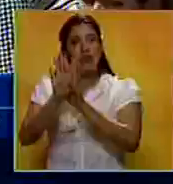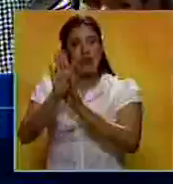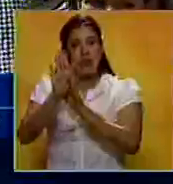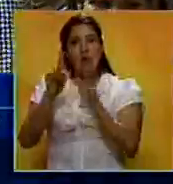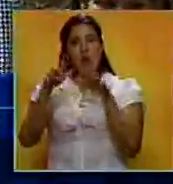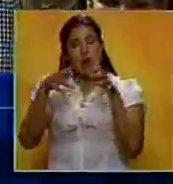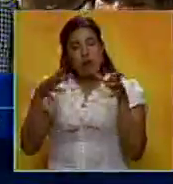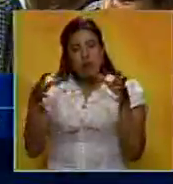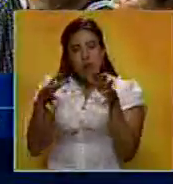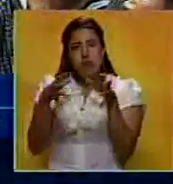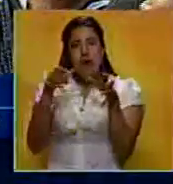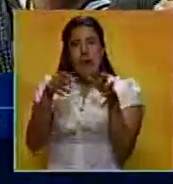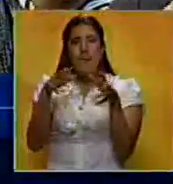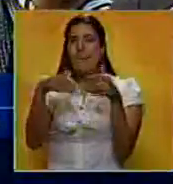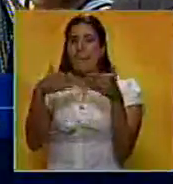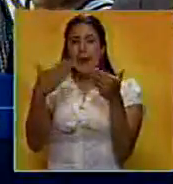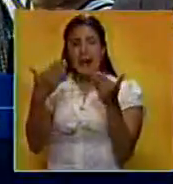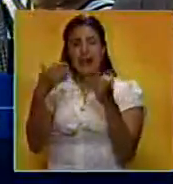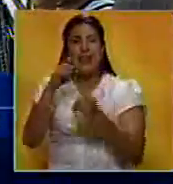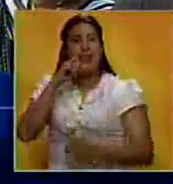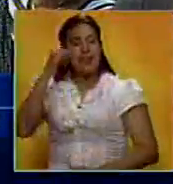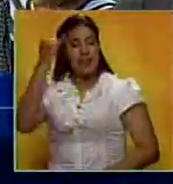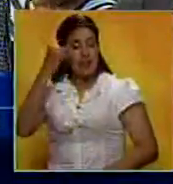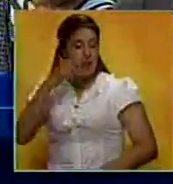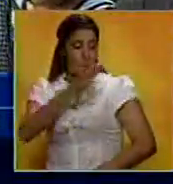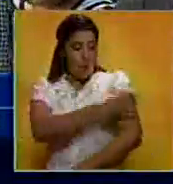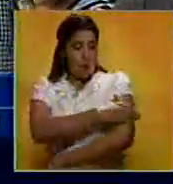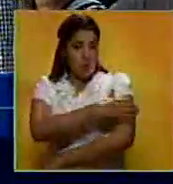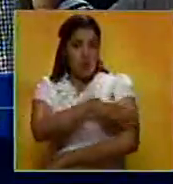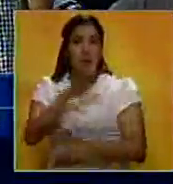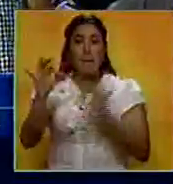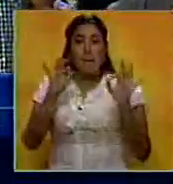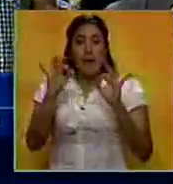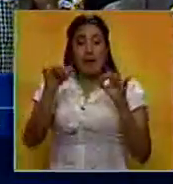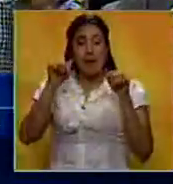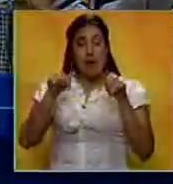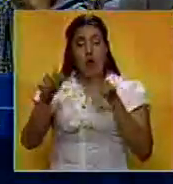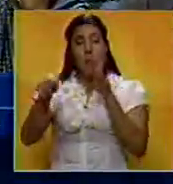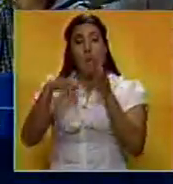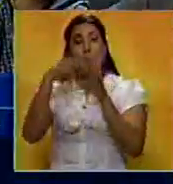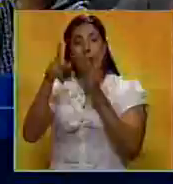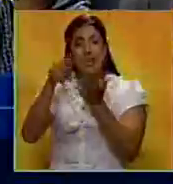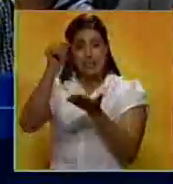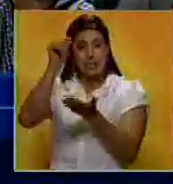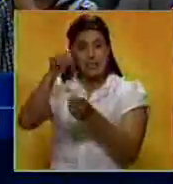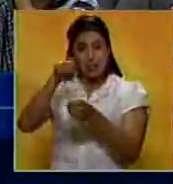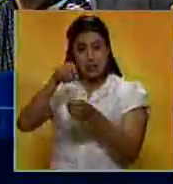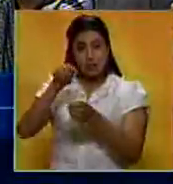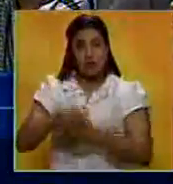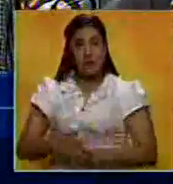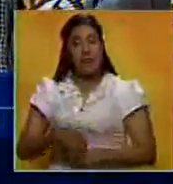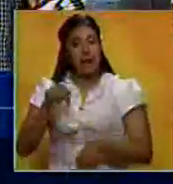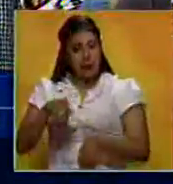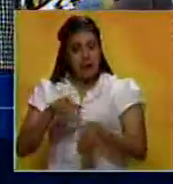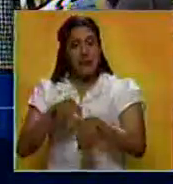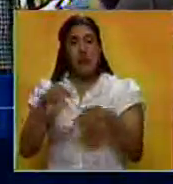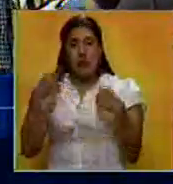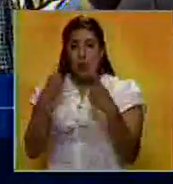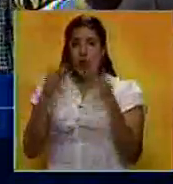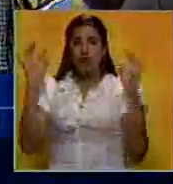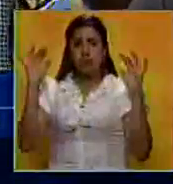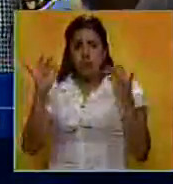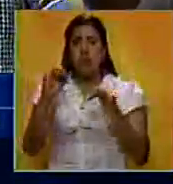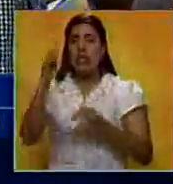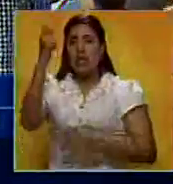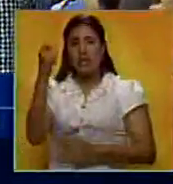la concentración que la dirigencia opositora pautó en la Plaza Brión de Chacaito. Hasta este lugar ya acudieron